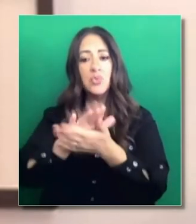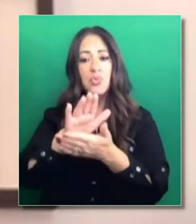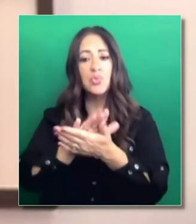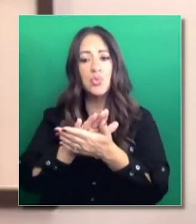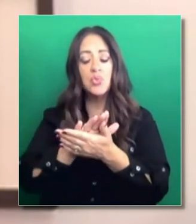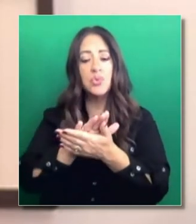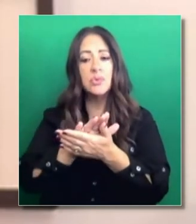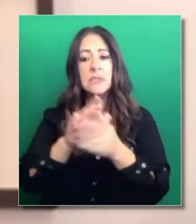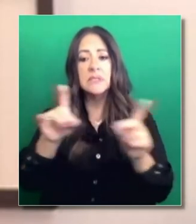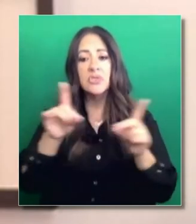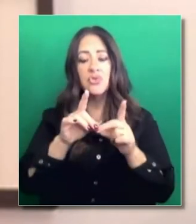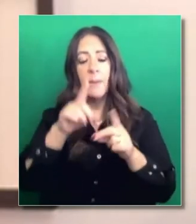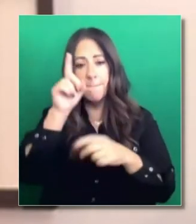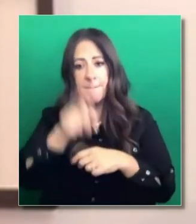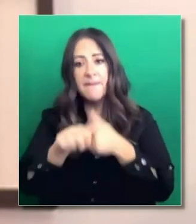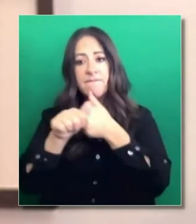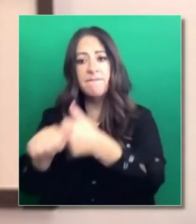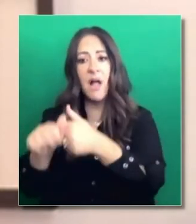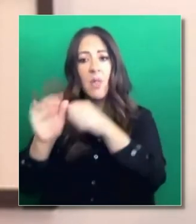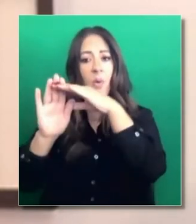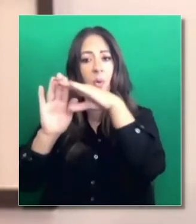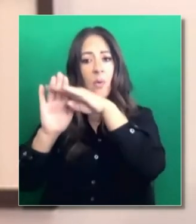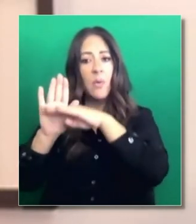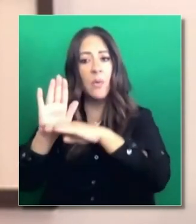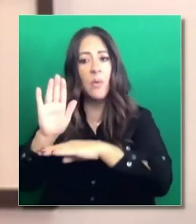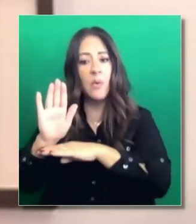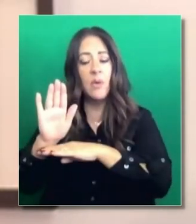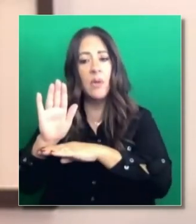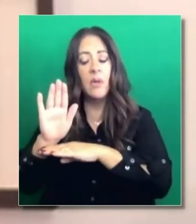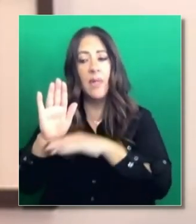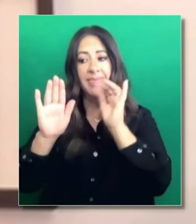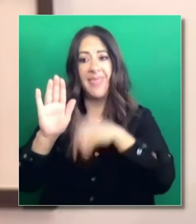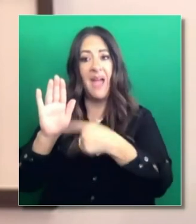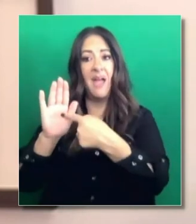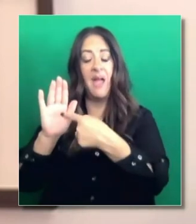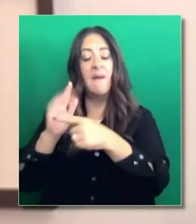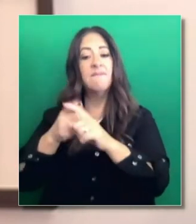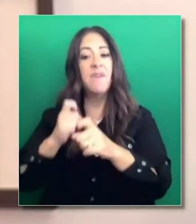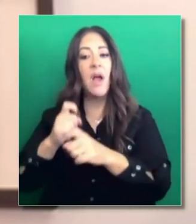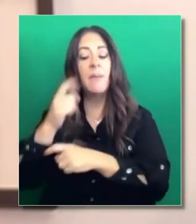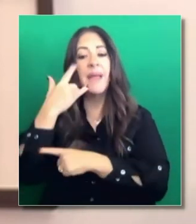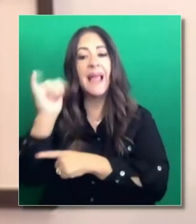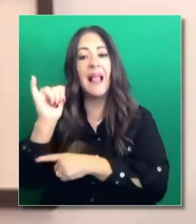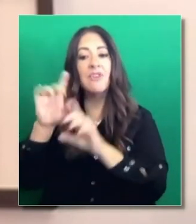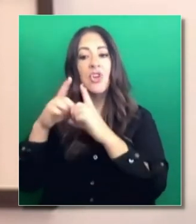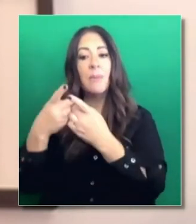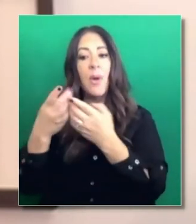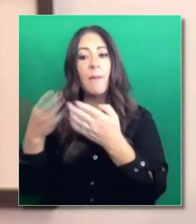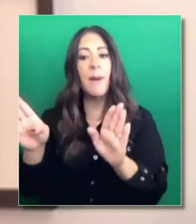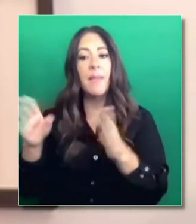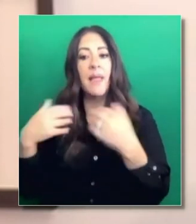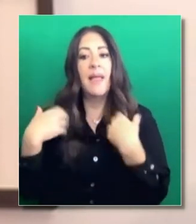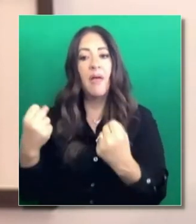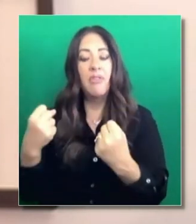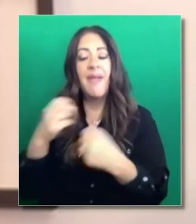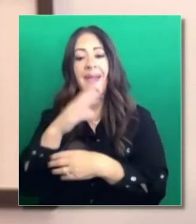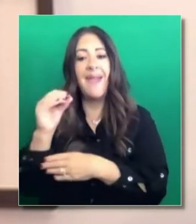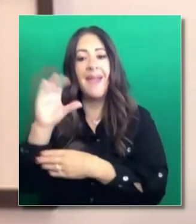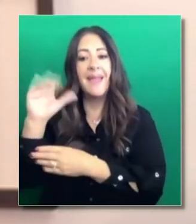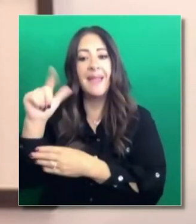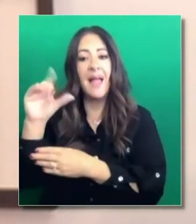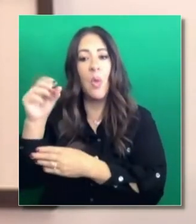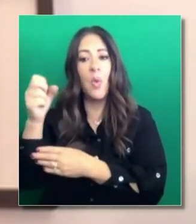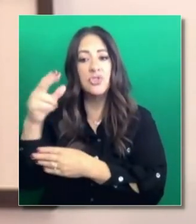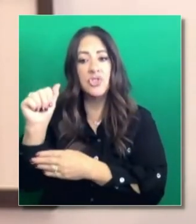será importantísimo para asegurarnos de que todos los distritos escolares estén acatando las pautas emitidas por OSHA y el Departamento de Salubridad Pública